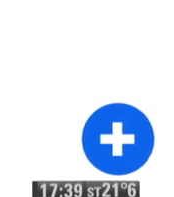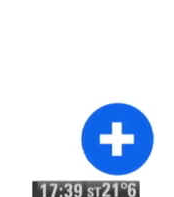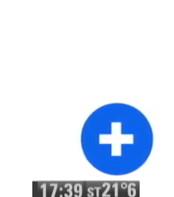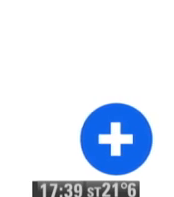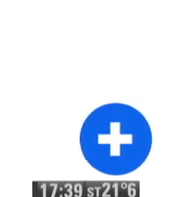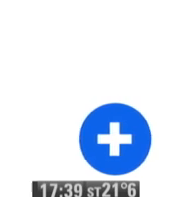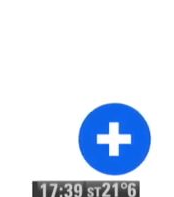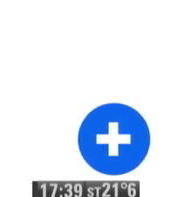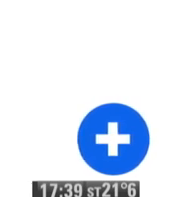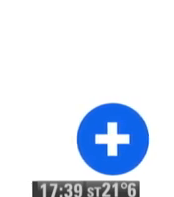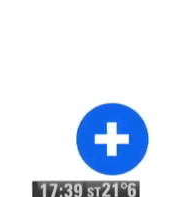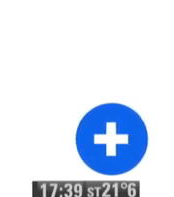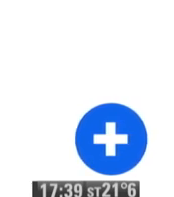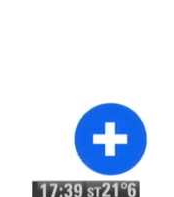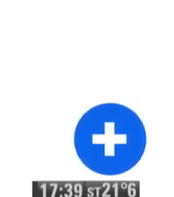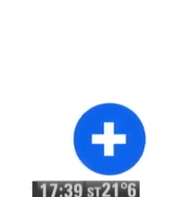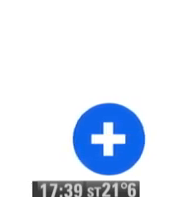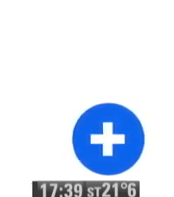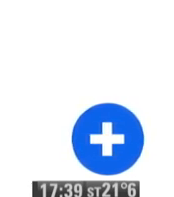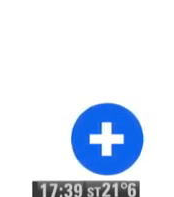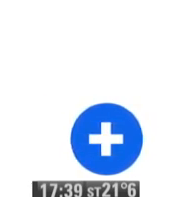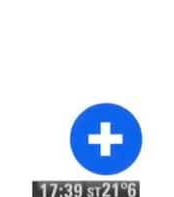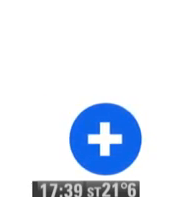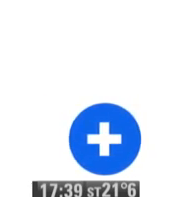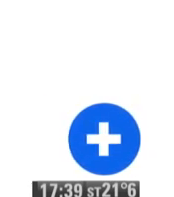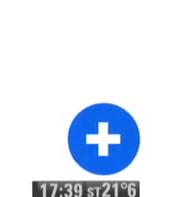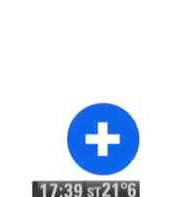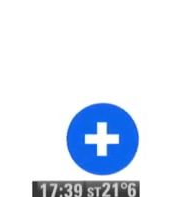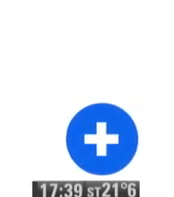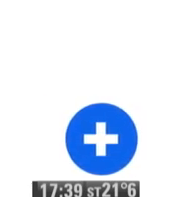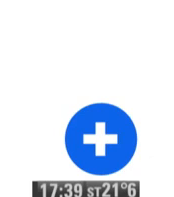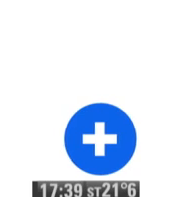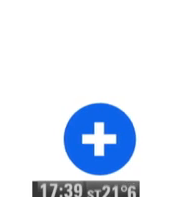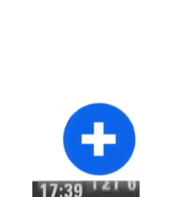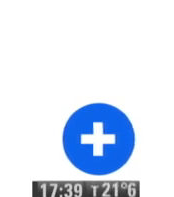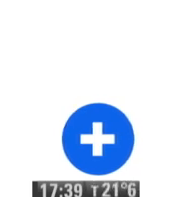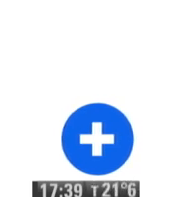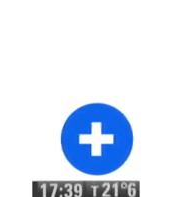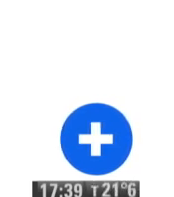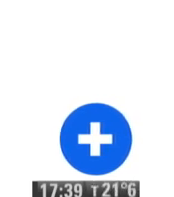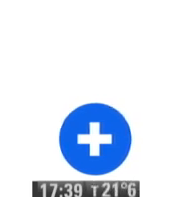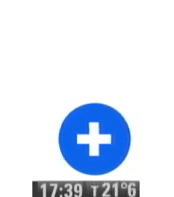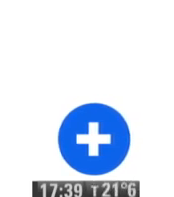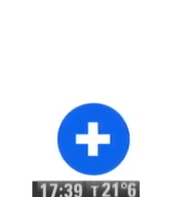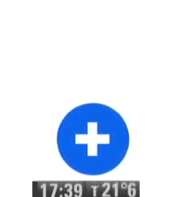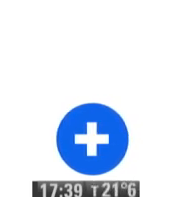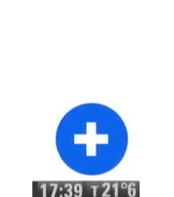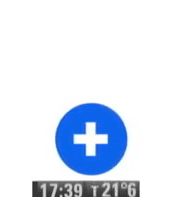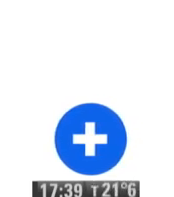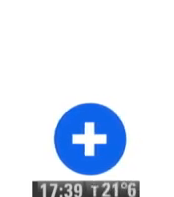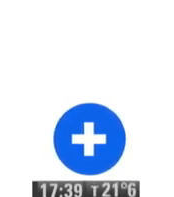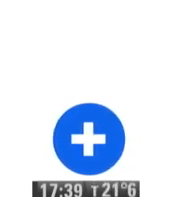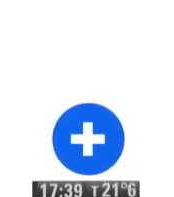de segundo y tercer grado de 16 a 18. En Paca Paca vas a encontrar el contenido de cuarto y quinto grado de 10 a